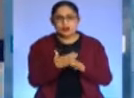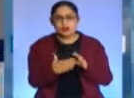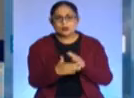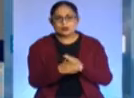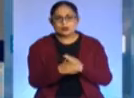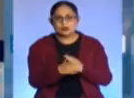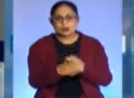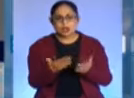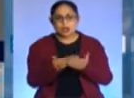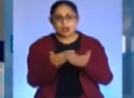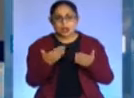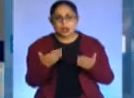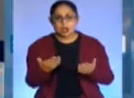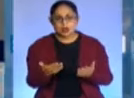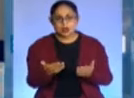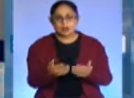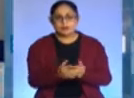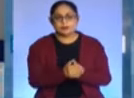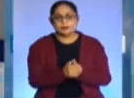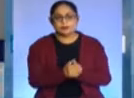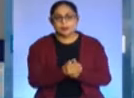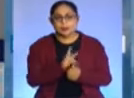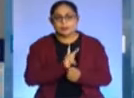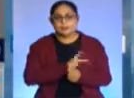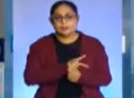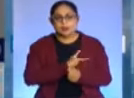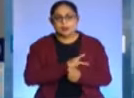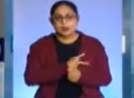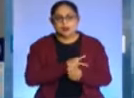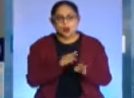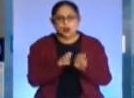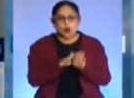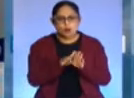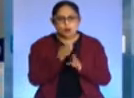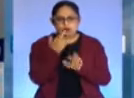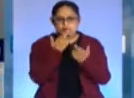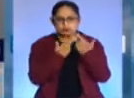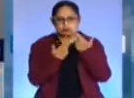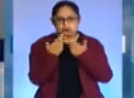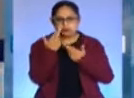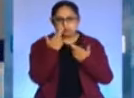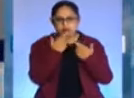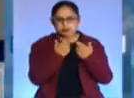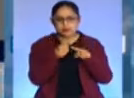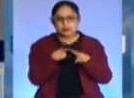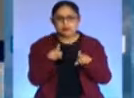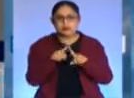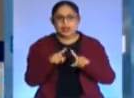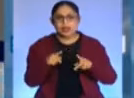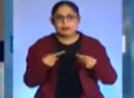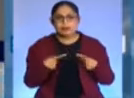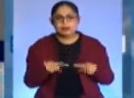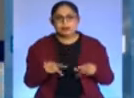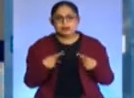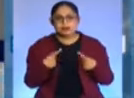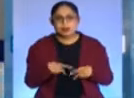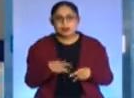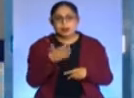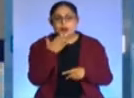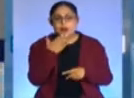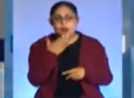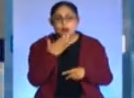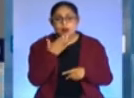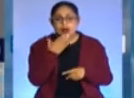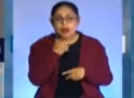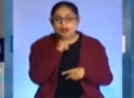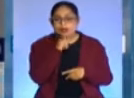dependíamos prácticamente del virus como tal, cómo se comportara en las diferentes personas, porque no había ni una inmunidad natural